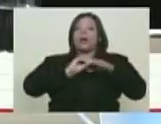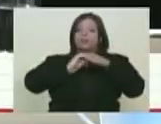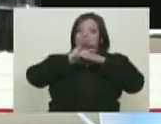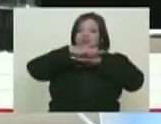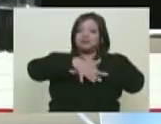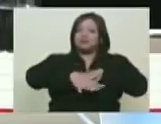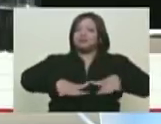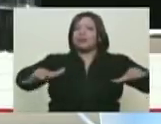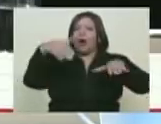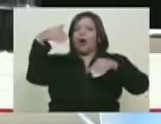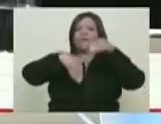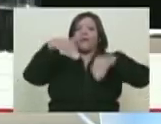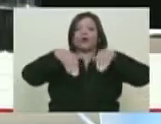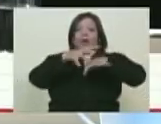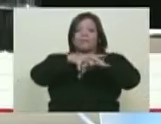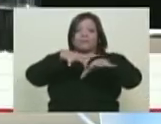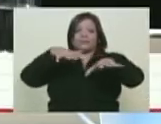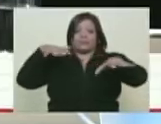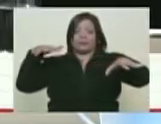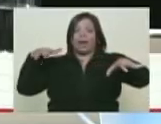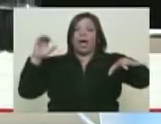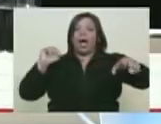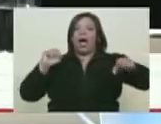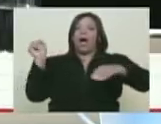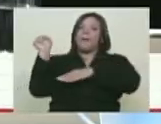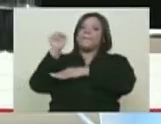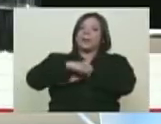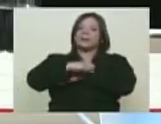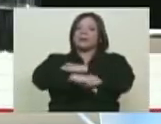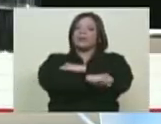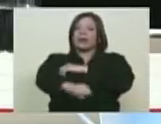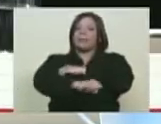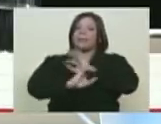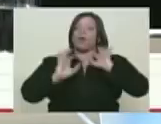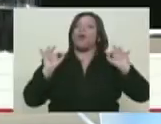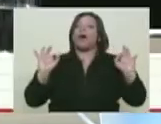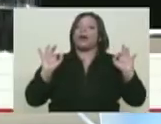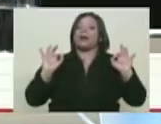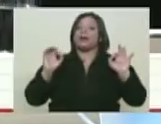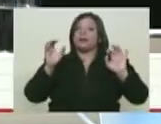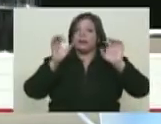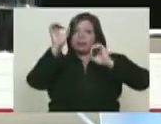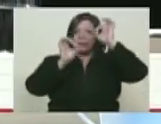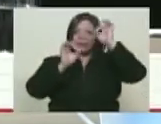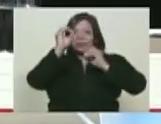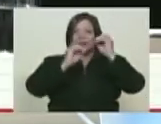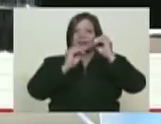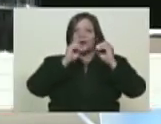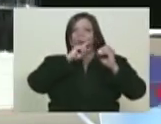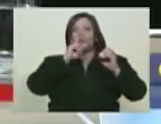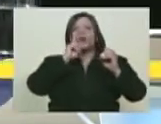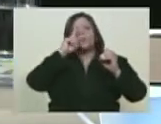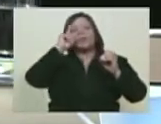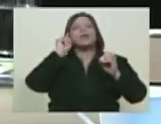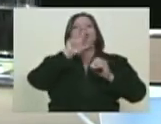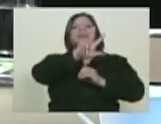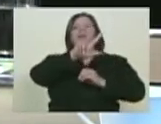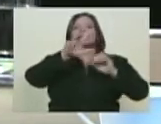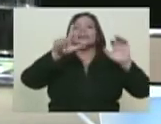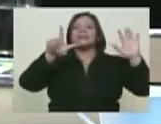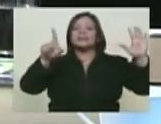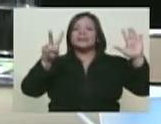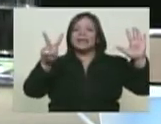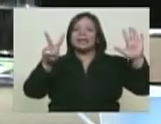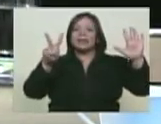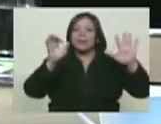que incluso superemos el fraude que se va a presentar. Las últimas encuestas están dando a Andrés Manuel con el 37% de los